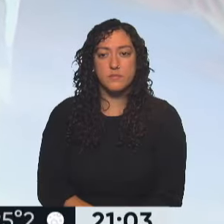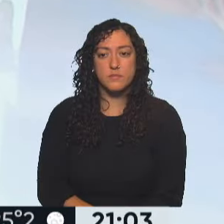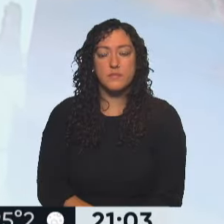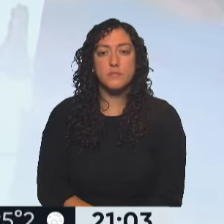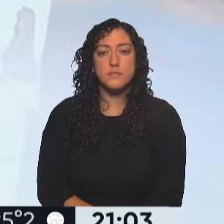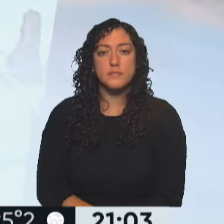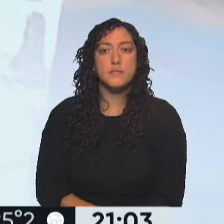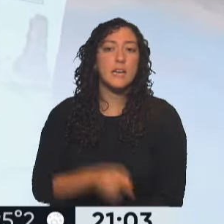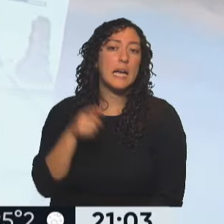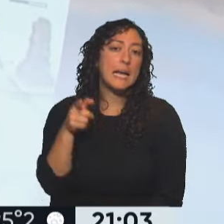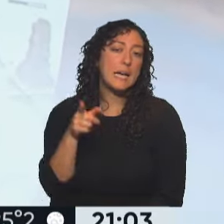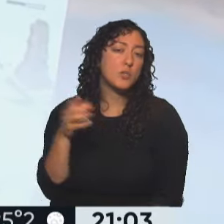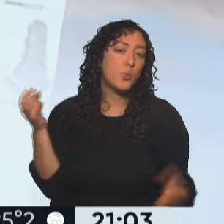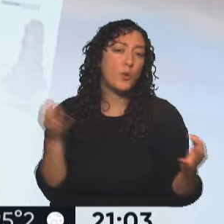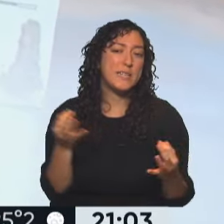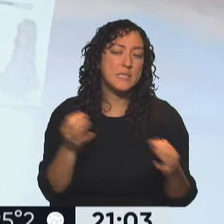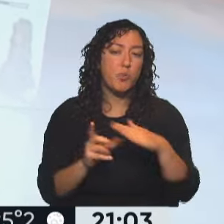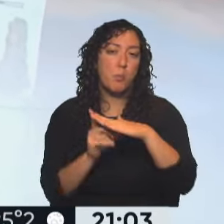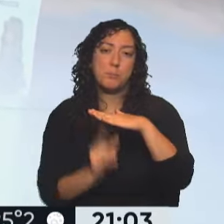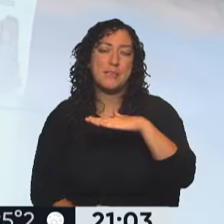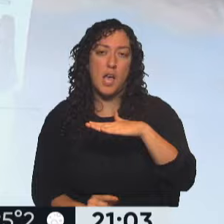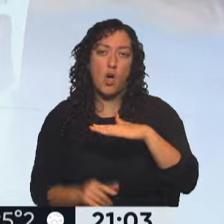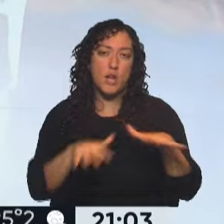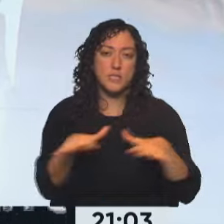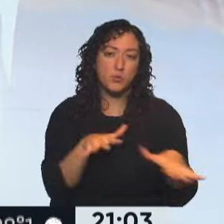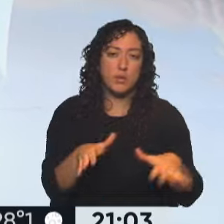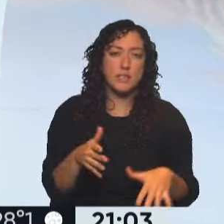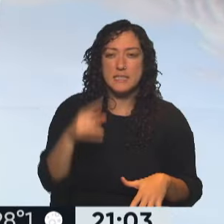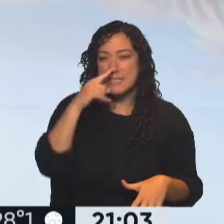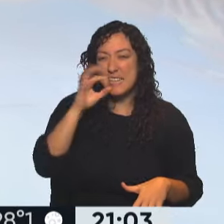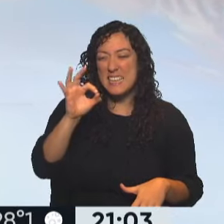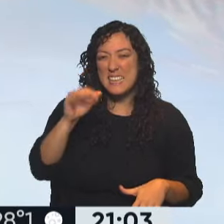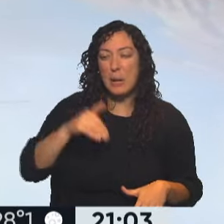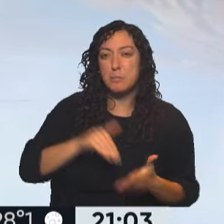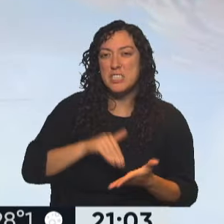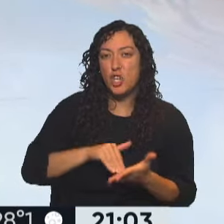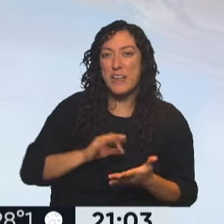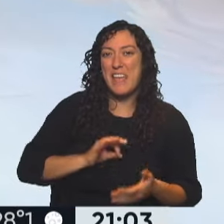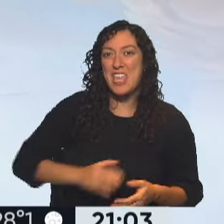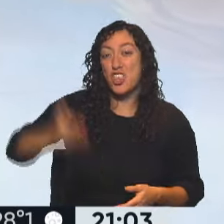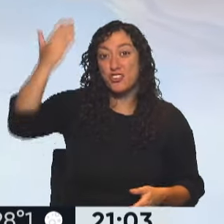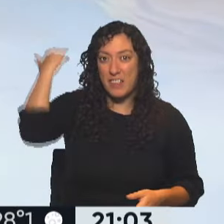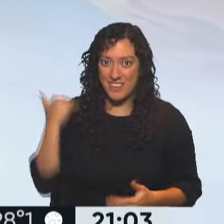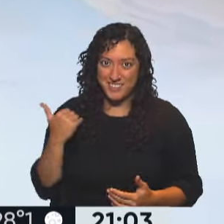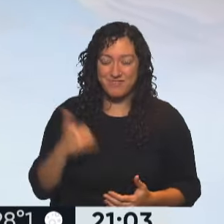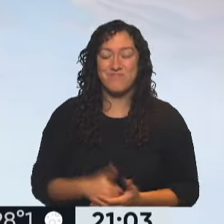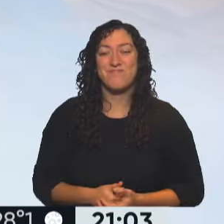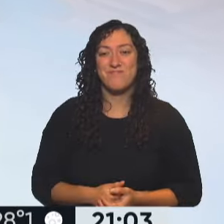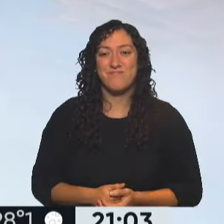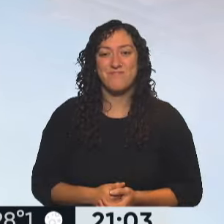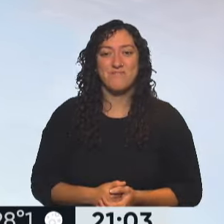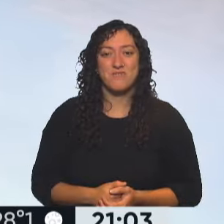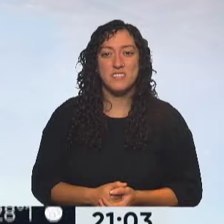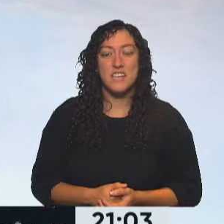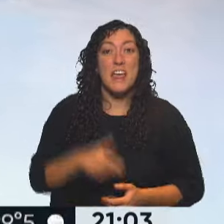Esta es buena, ¿eh? Esta es buena. Todo pasó en la Patagonia, hace como 70 millones de años. No, ¿qué estás diciendo? 70 millones de años. Convivió